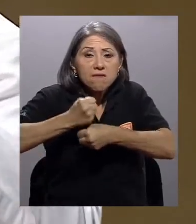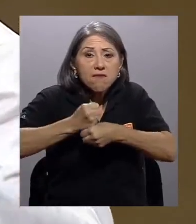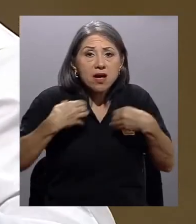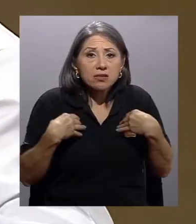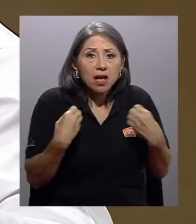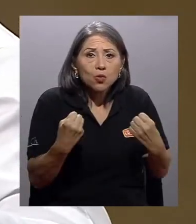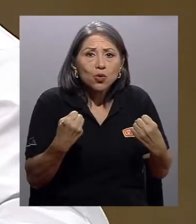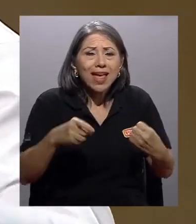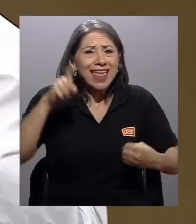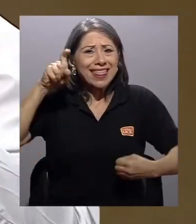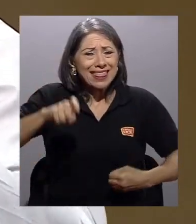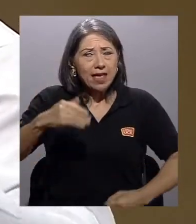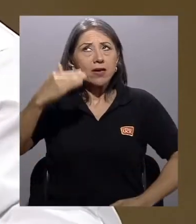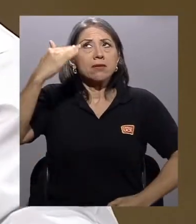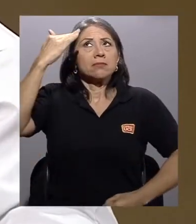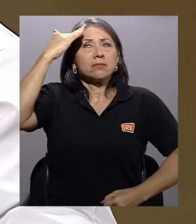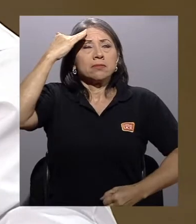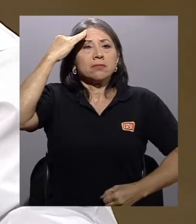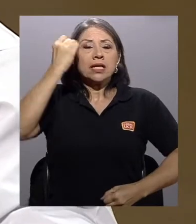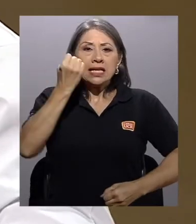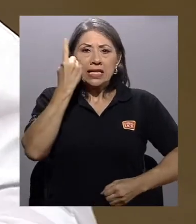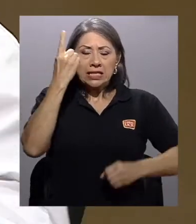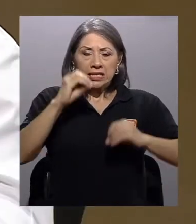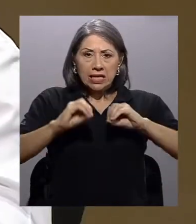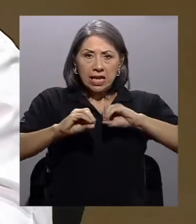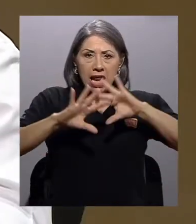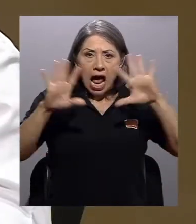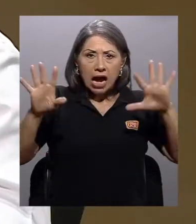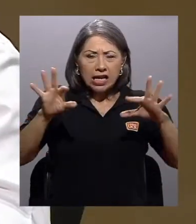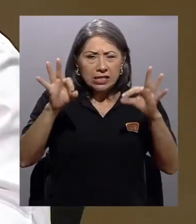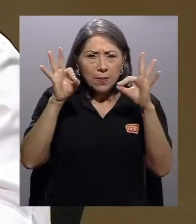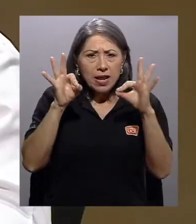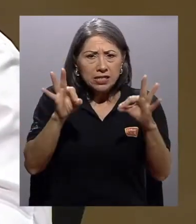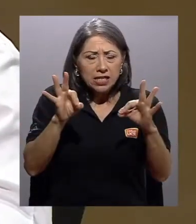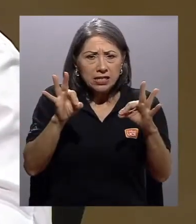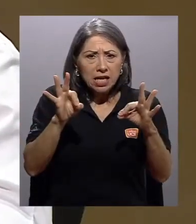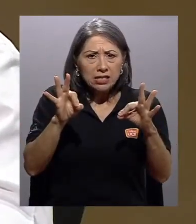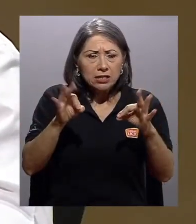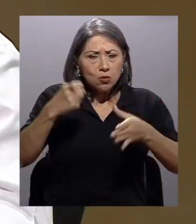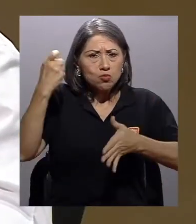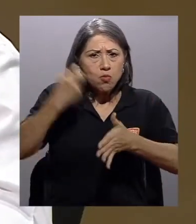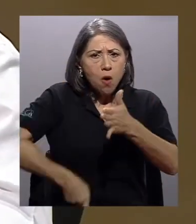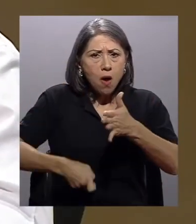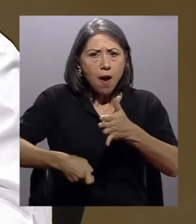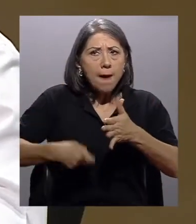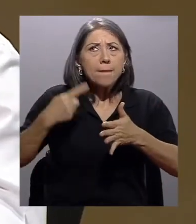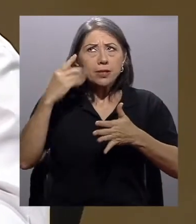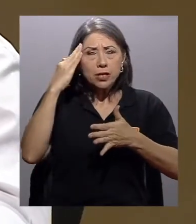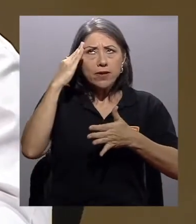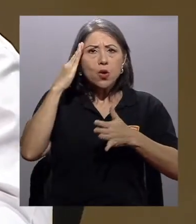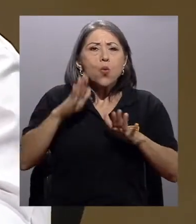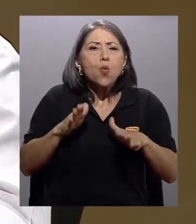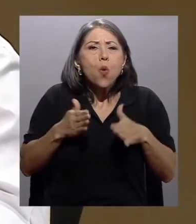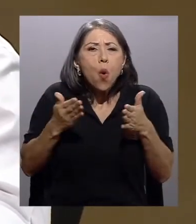orientaciones claras, precisas y contundentes con las cuales tomar decisiones y que la misma